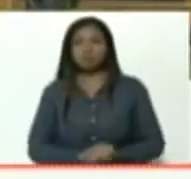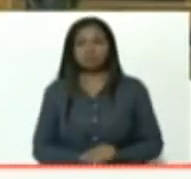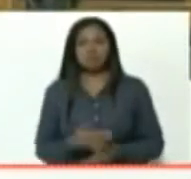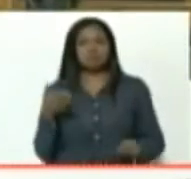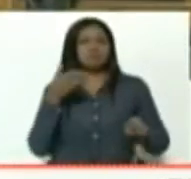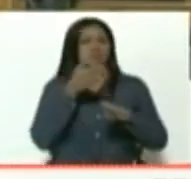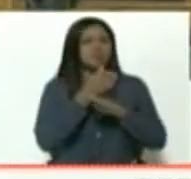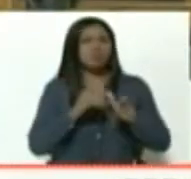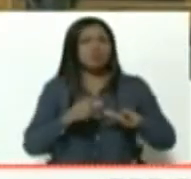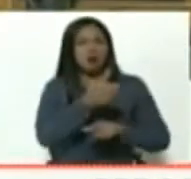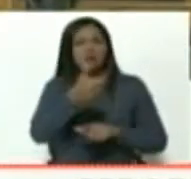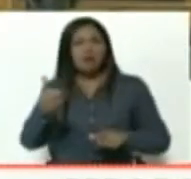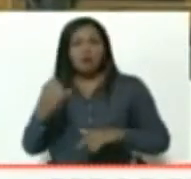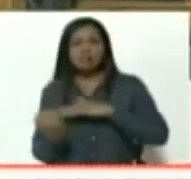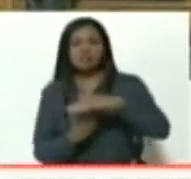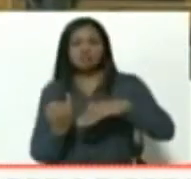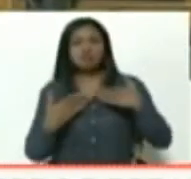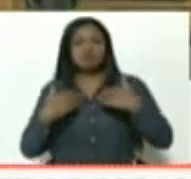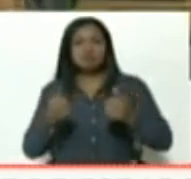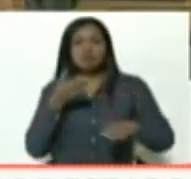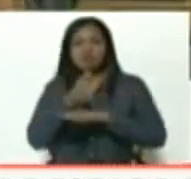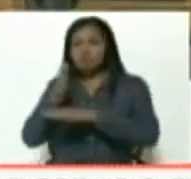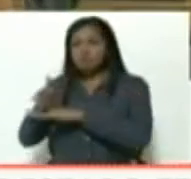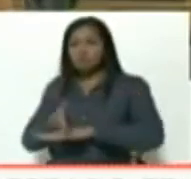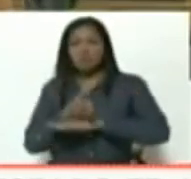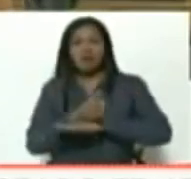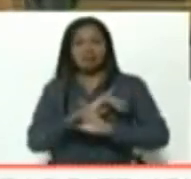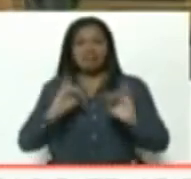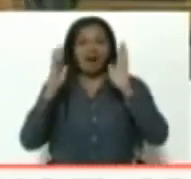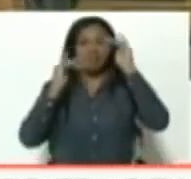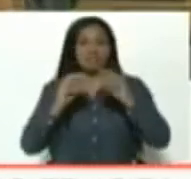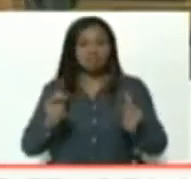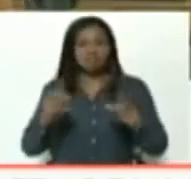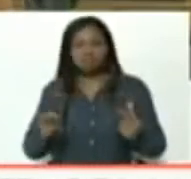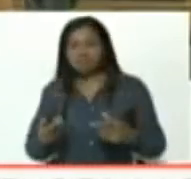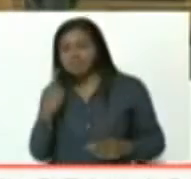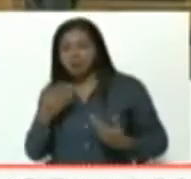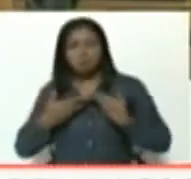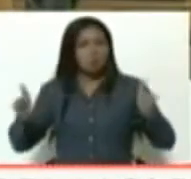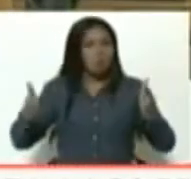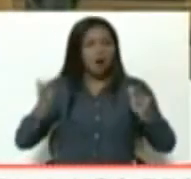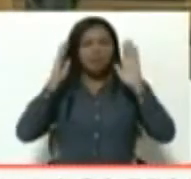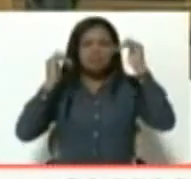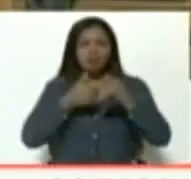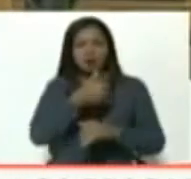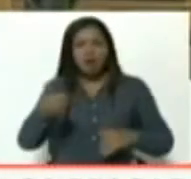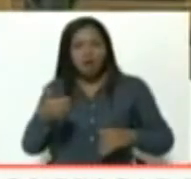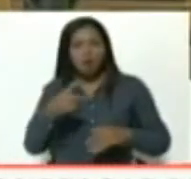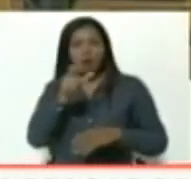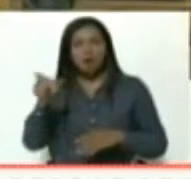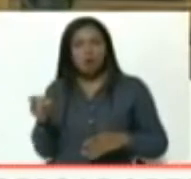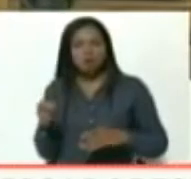dirigió a todas las instituciones de salud que están ya prevenidas, previstas, dispuestas para atender